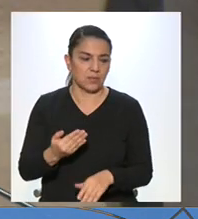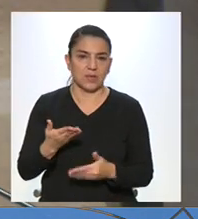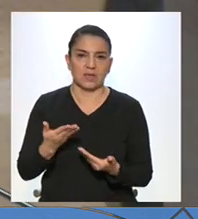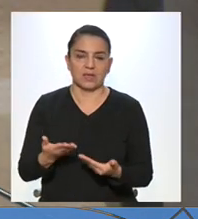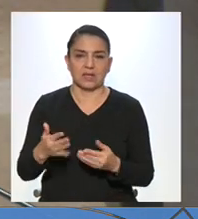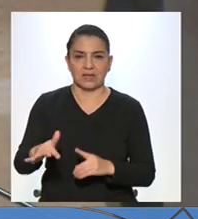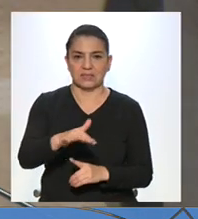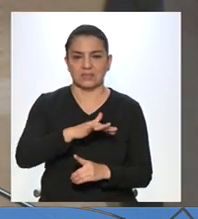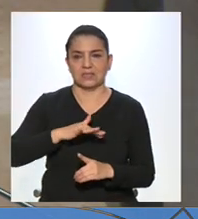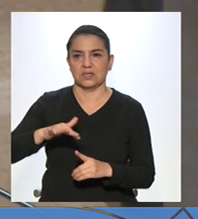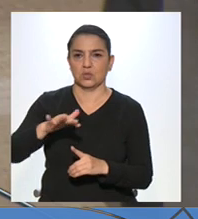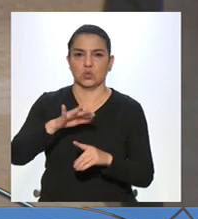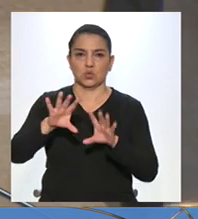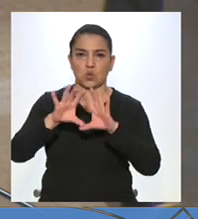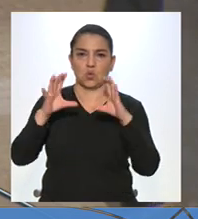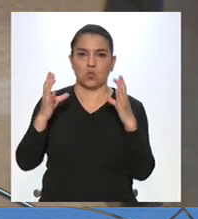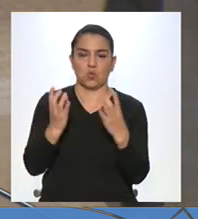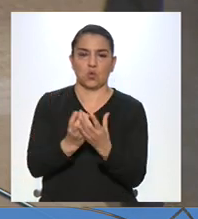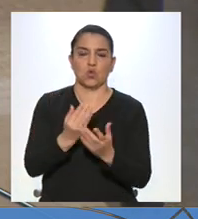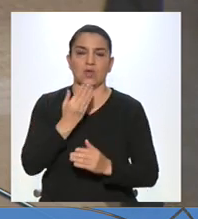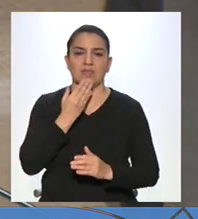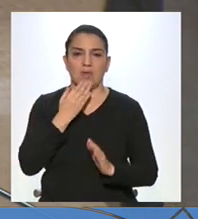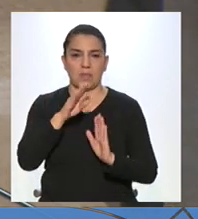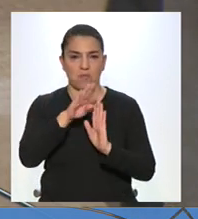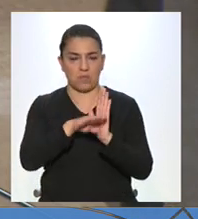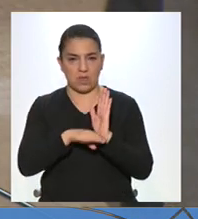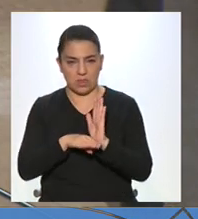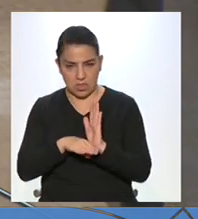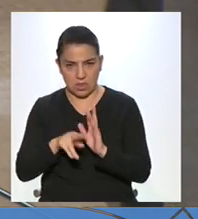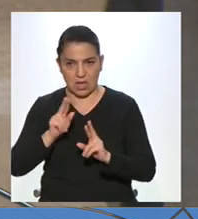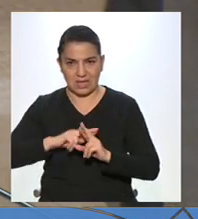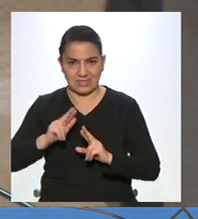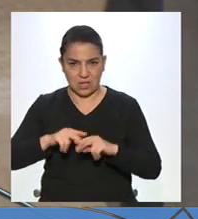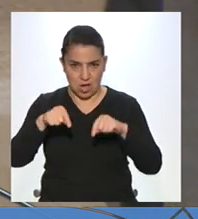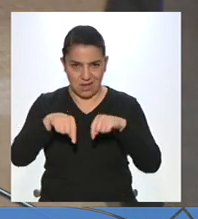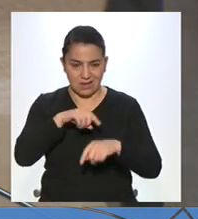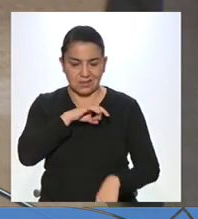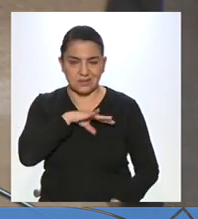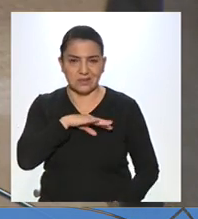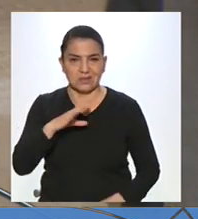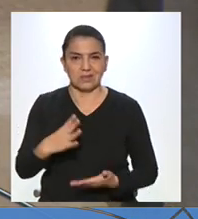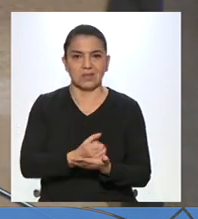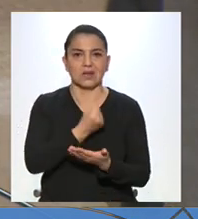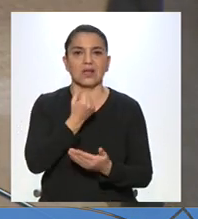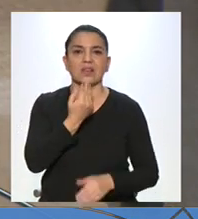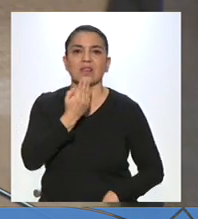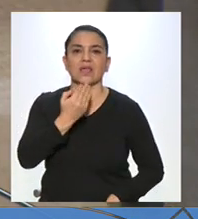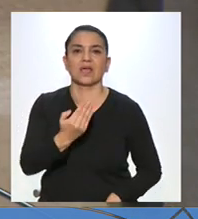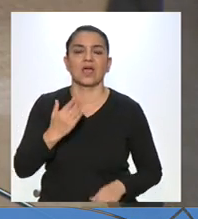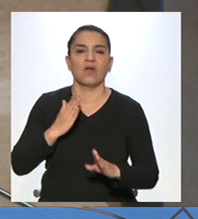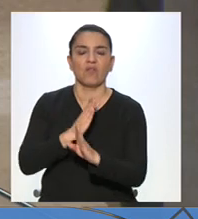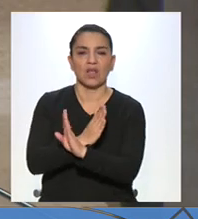escenario externo como también por las propias medidas de estabilización que tomamos nosotros, logramos también evitar